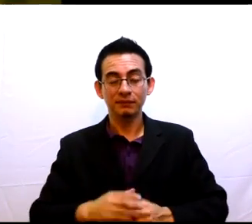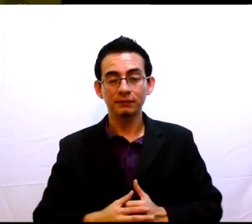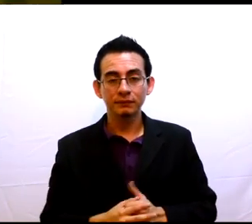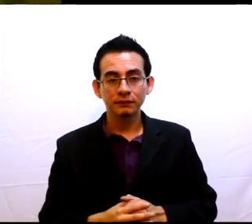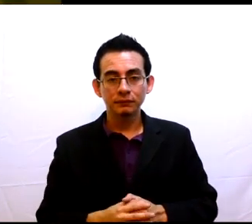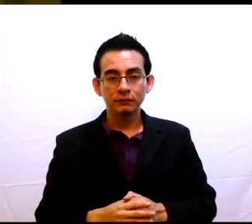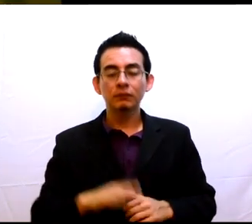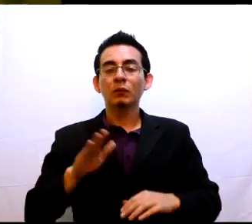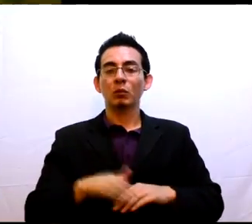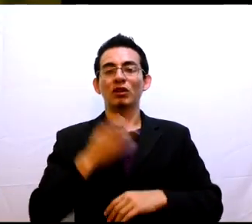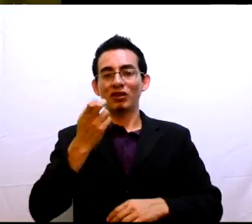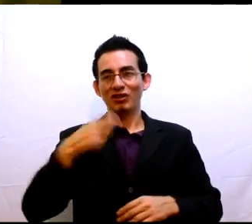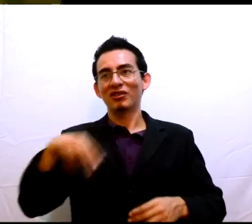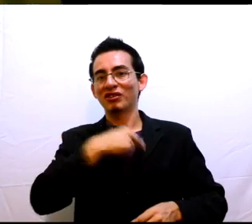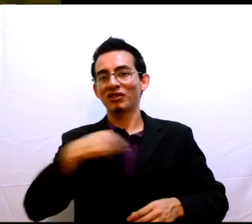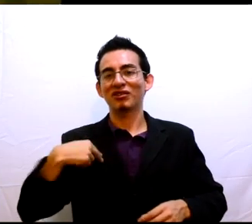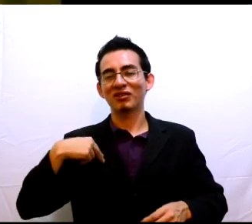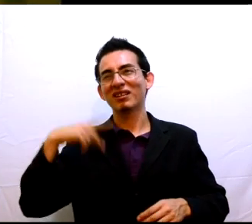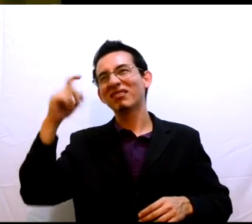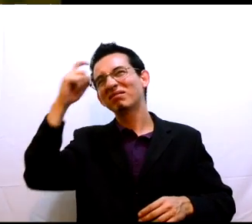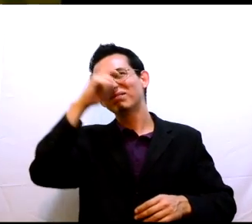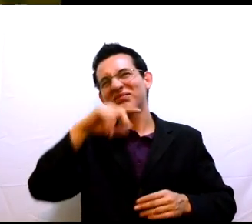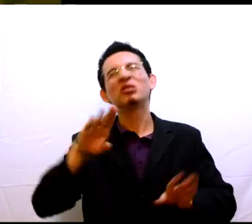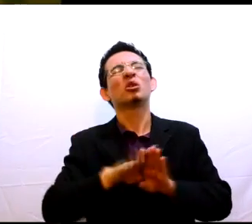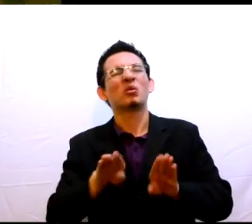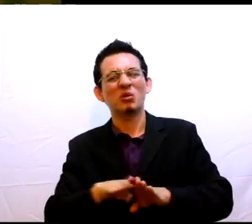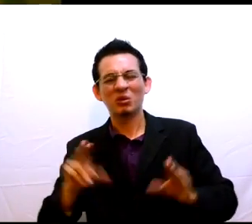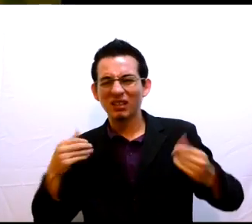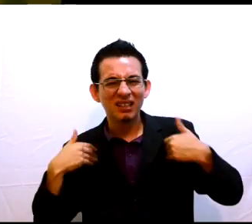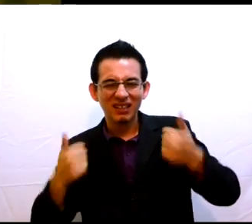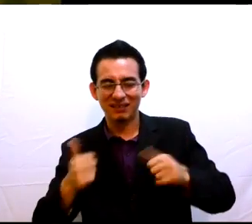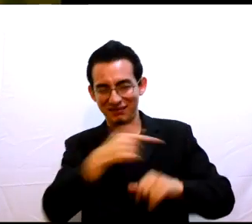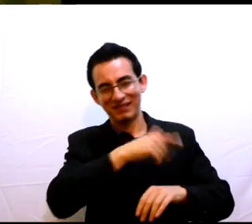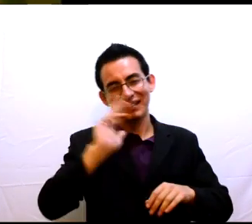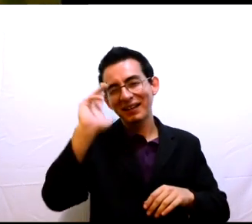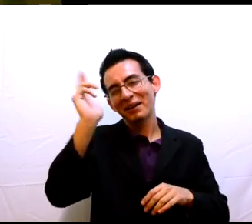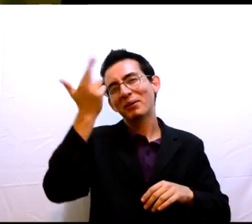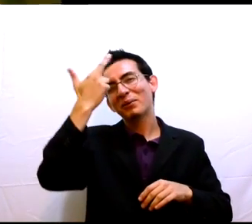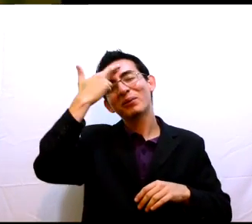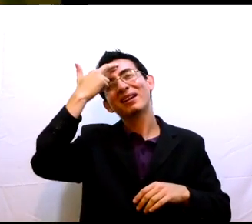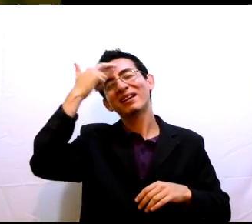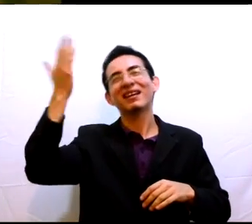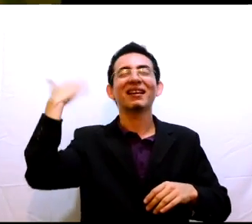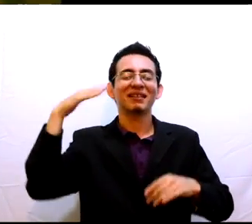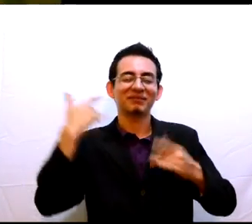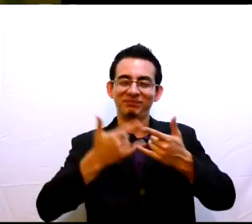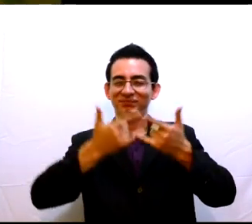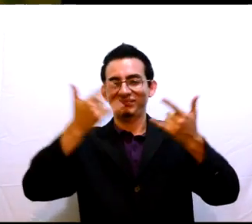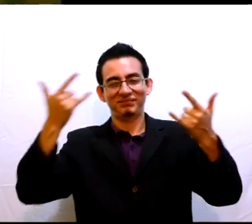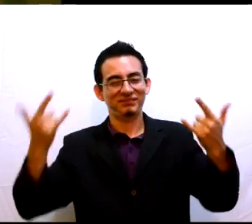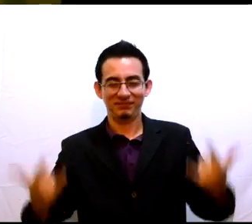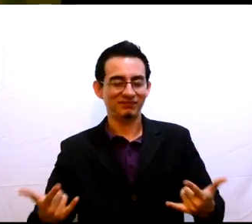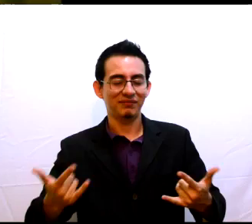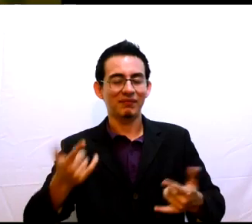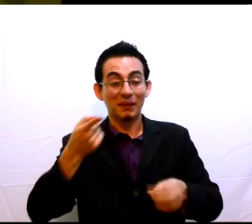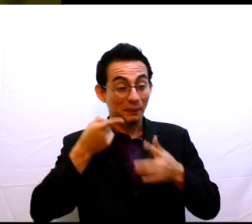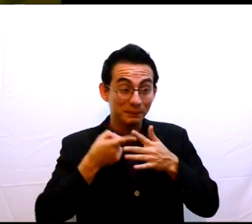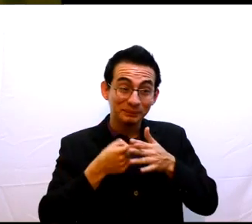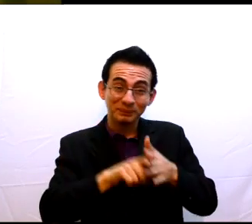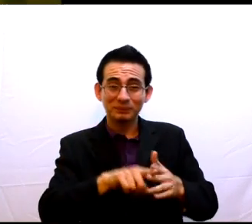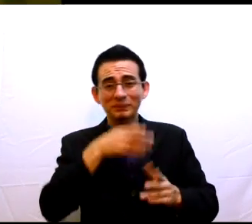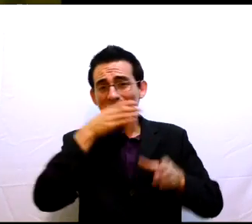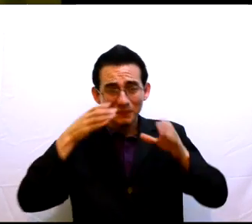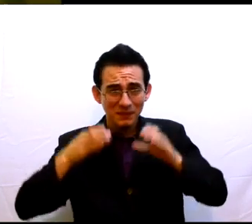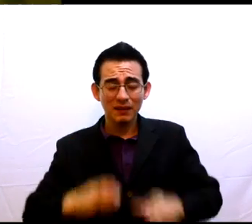por eso es de difícil interpretación yo me acuerdo cuando empezaba a caminar con el señor